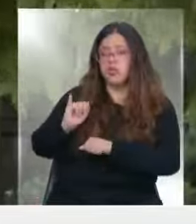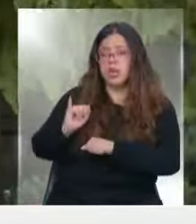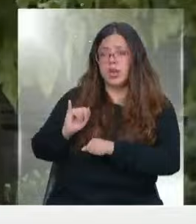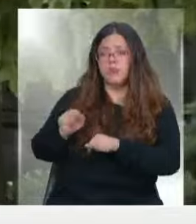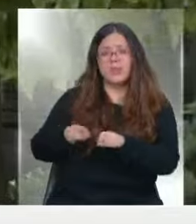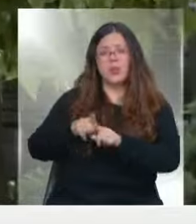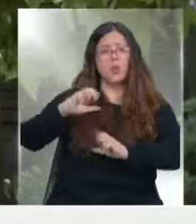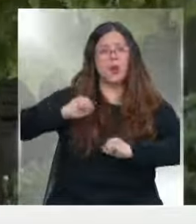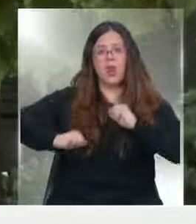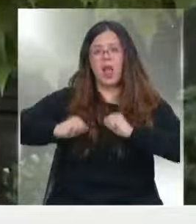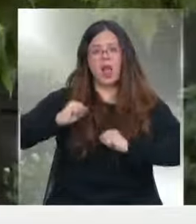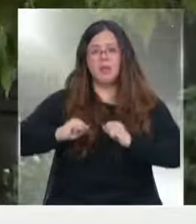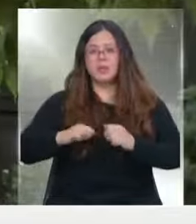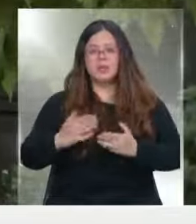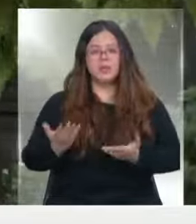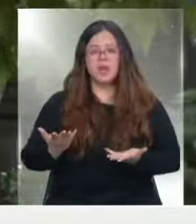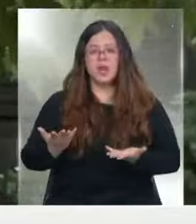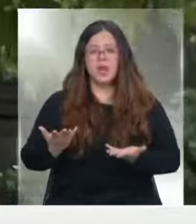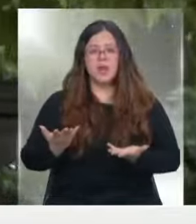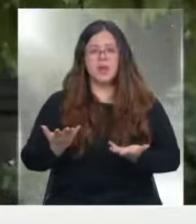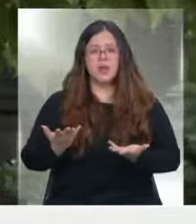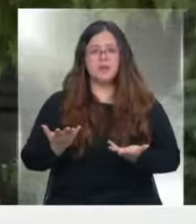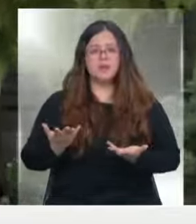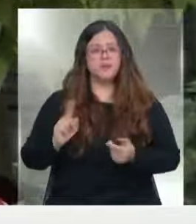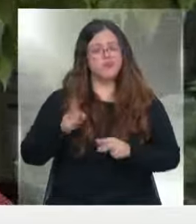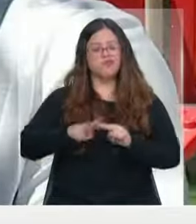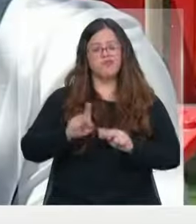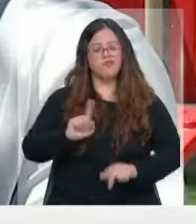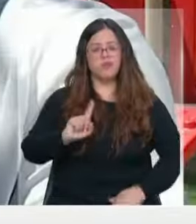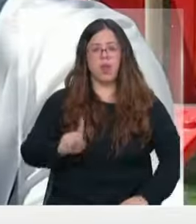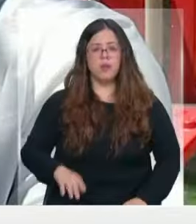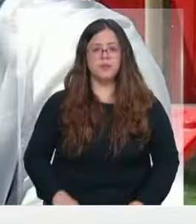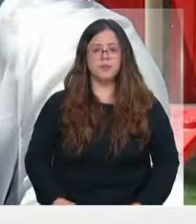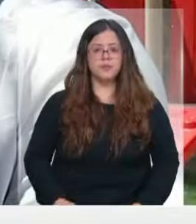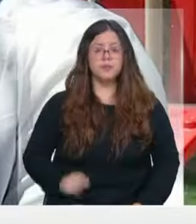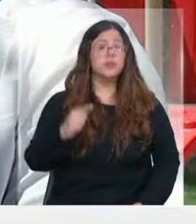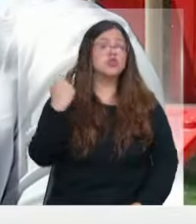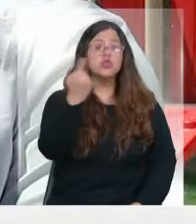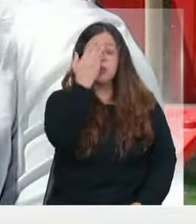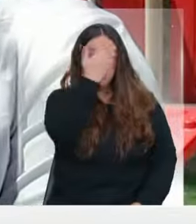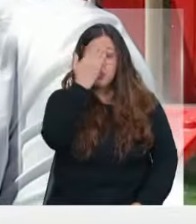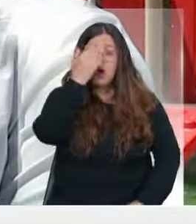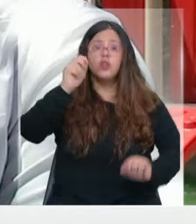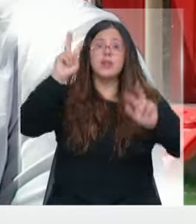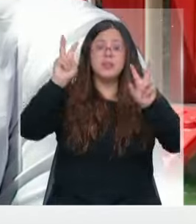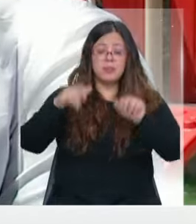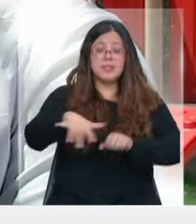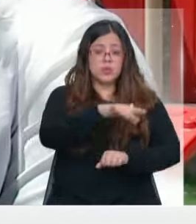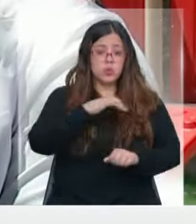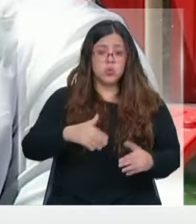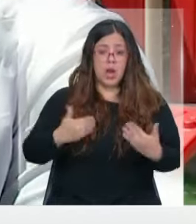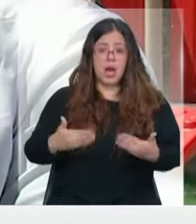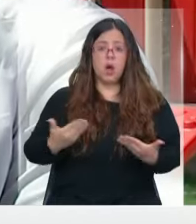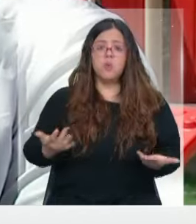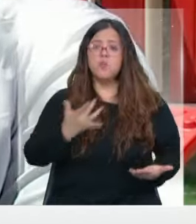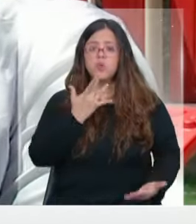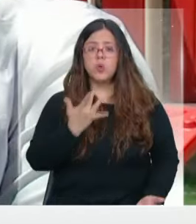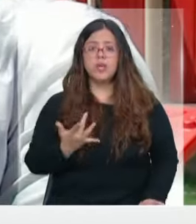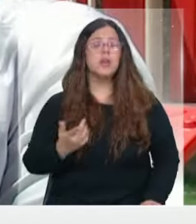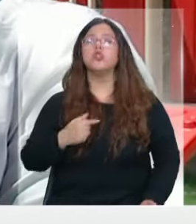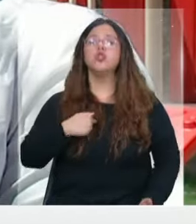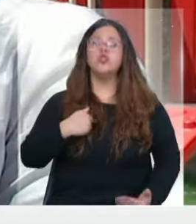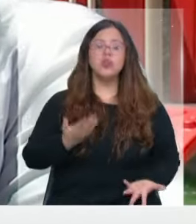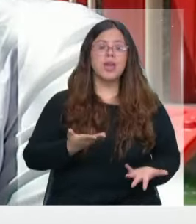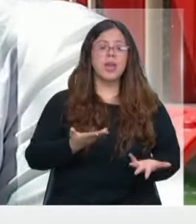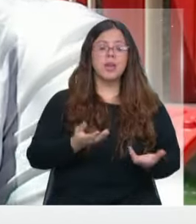igual las empresas de delivery no lo van a hacer. Pues estamos preocupados por el tema de lo que está pasando, porque yo